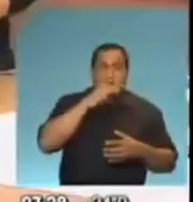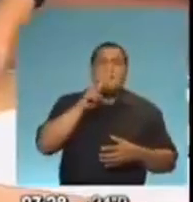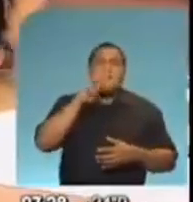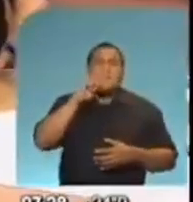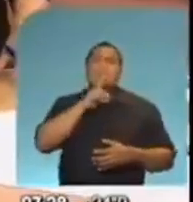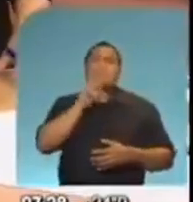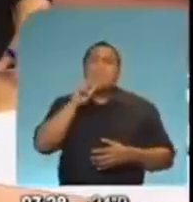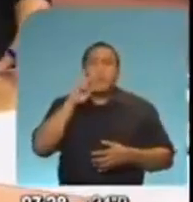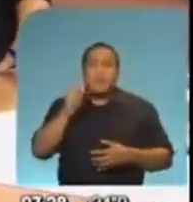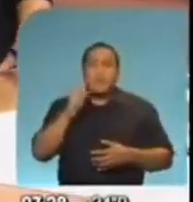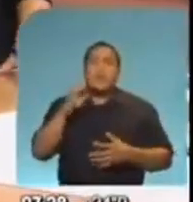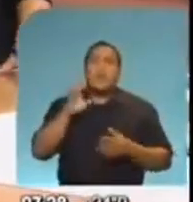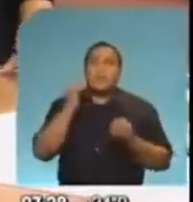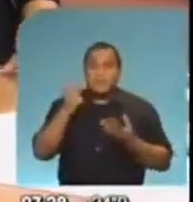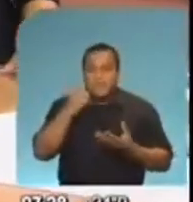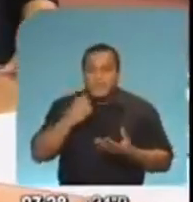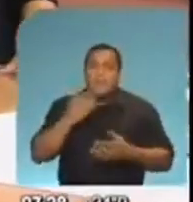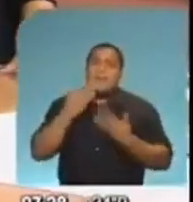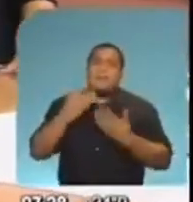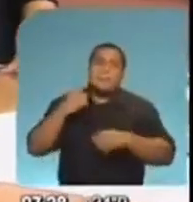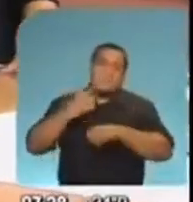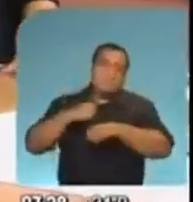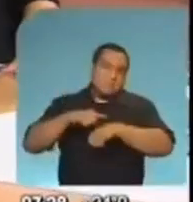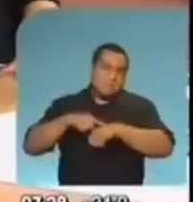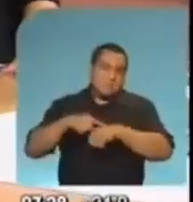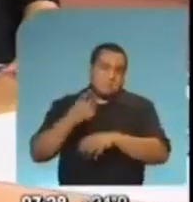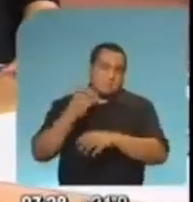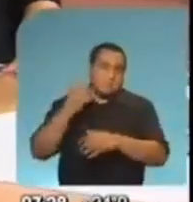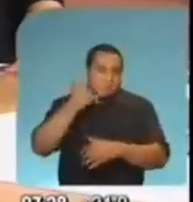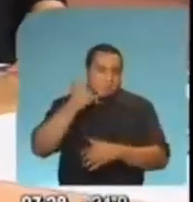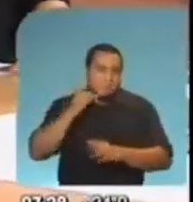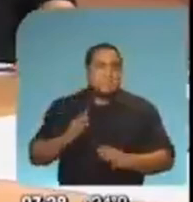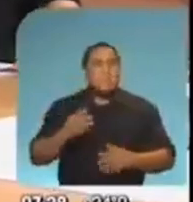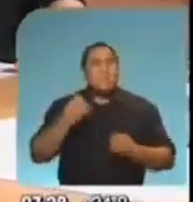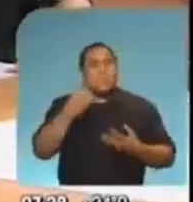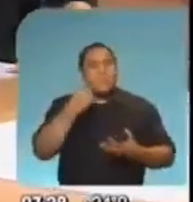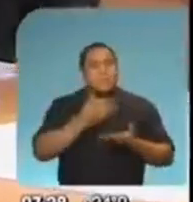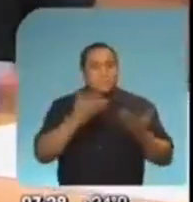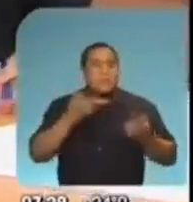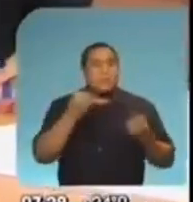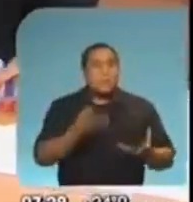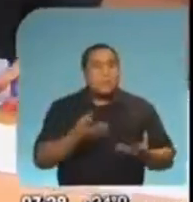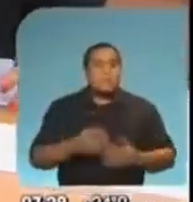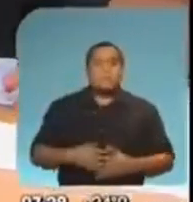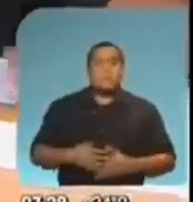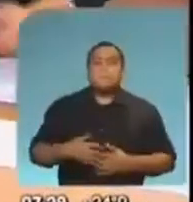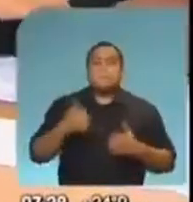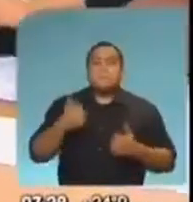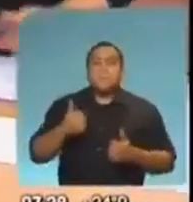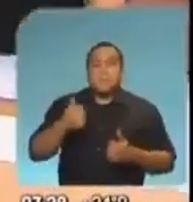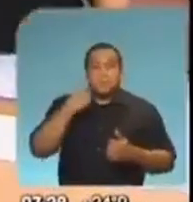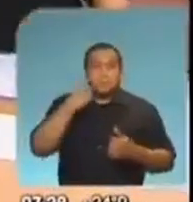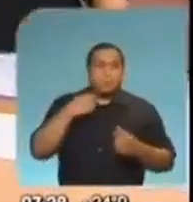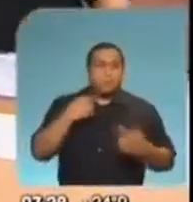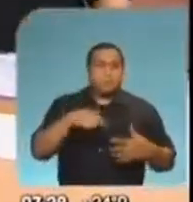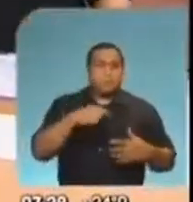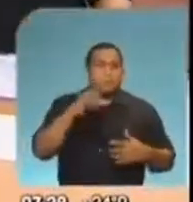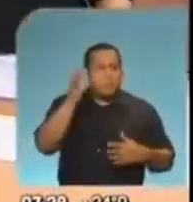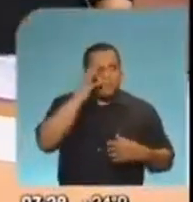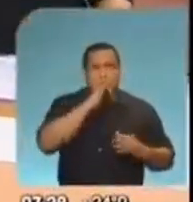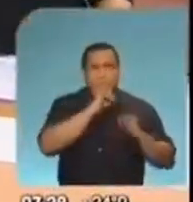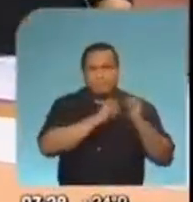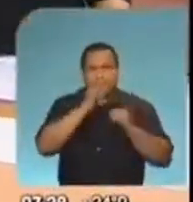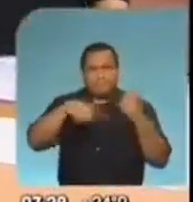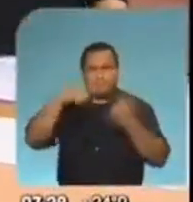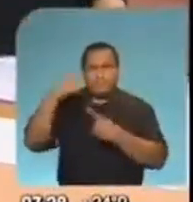¿Cómo le va, Victoria? Buen día, gracias por estos minutos. Muy buenos días a ustedes, ¿cómo están? Bien, muy bien. Bueno, varias repercusiones en las últimas horas por